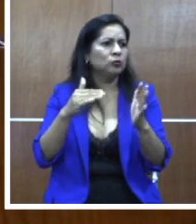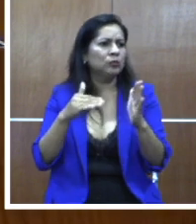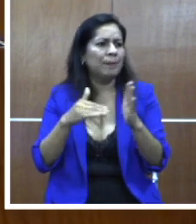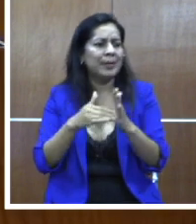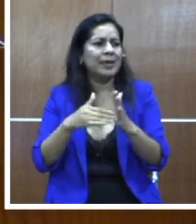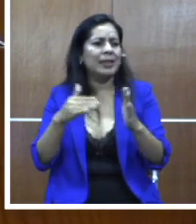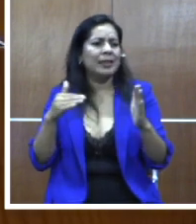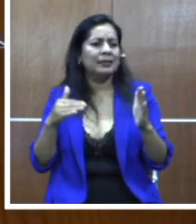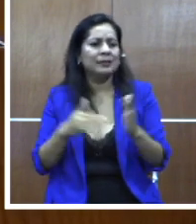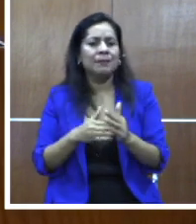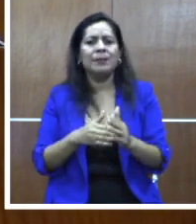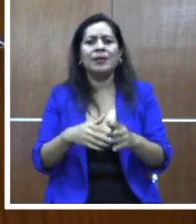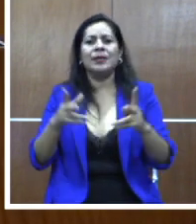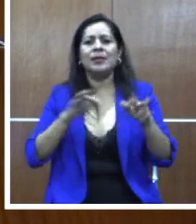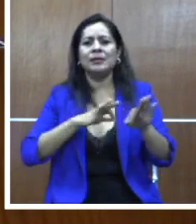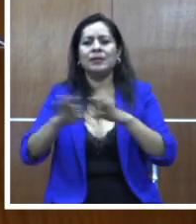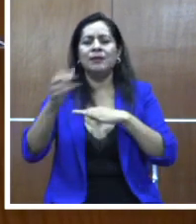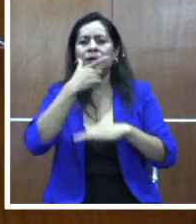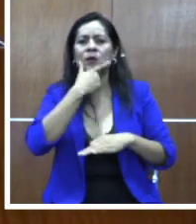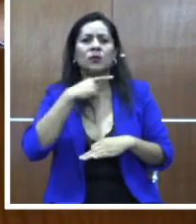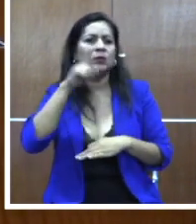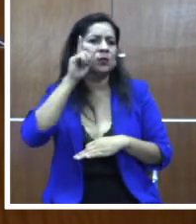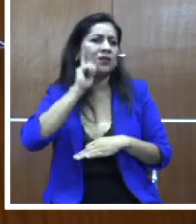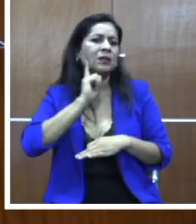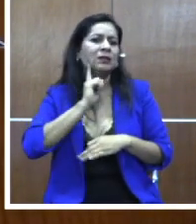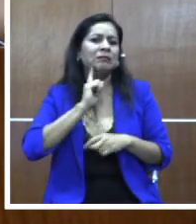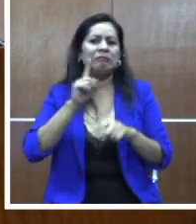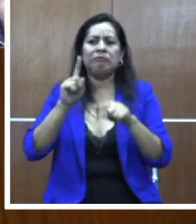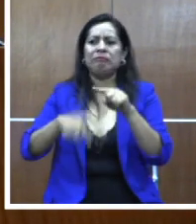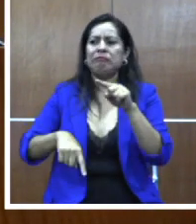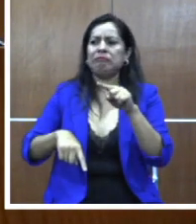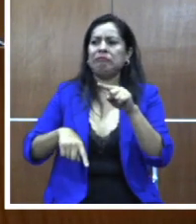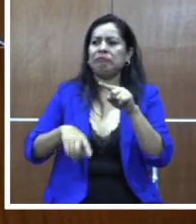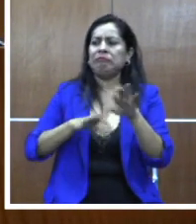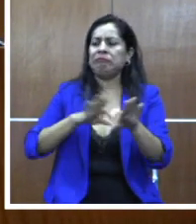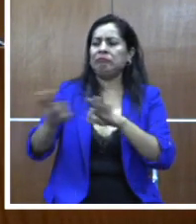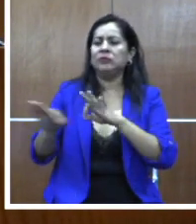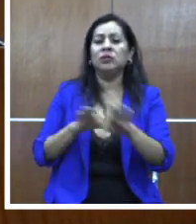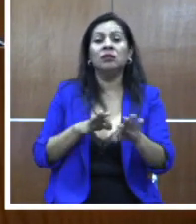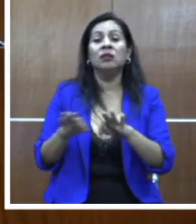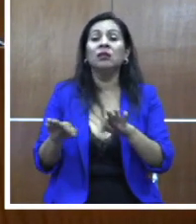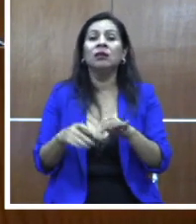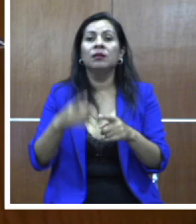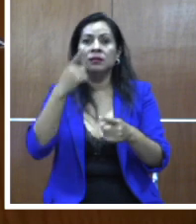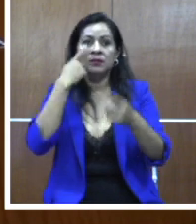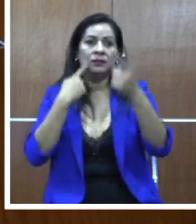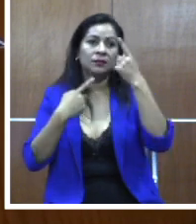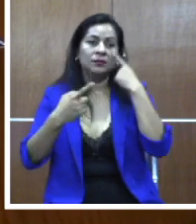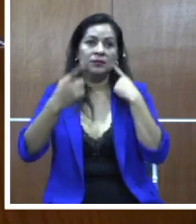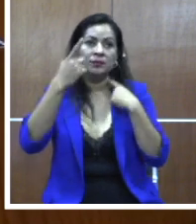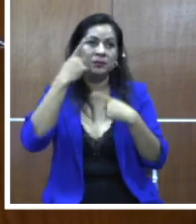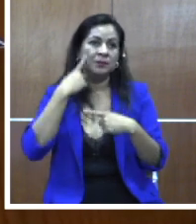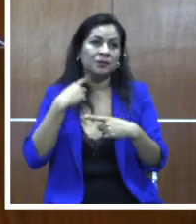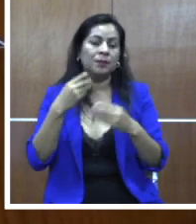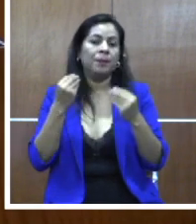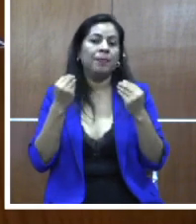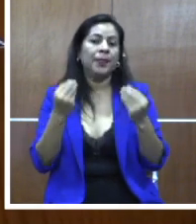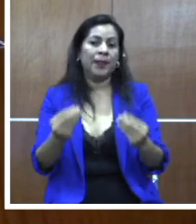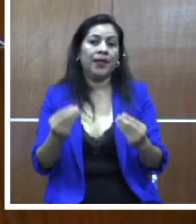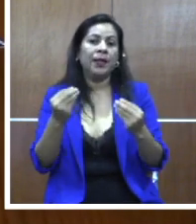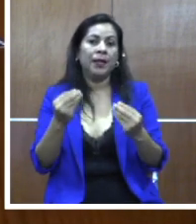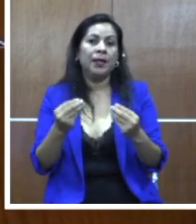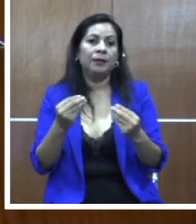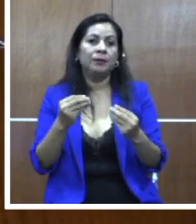de trabajadoras y trabajadores se quedaron en la calle llorando y muchos